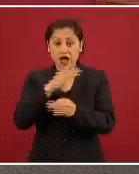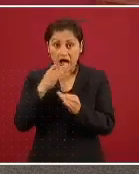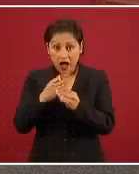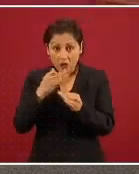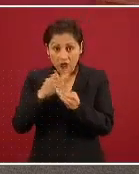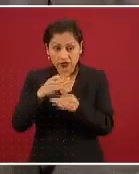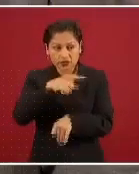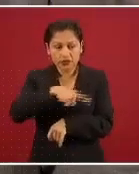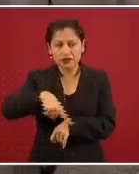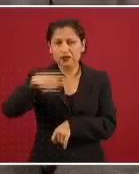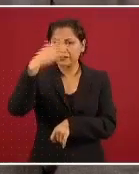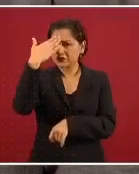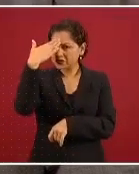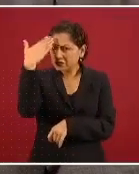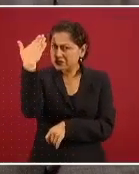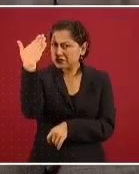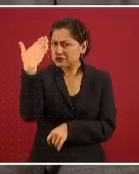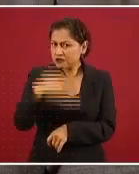consciente.